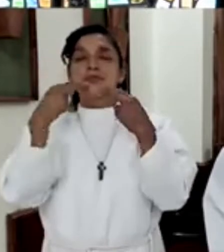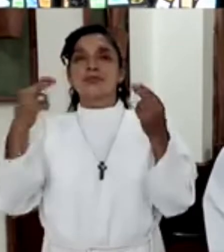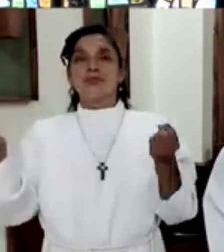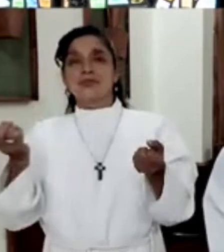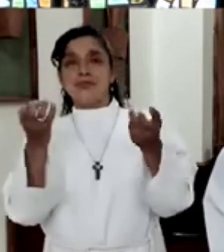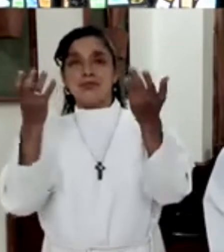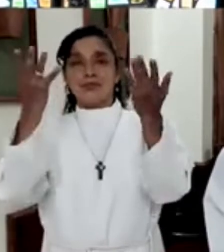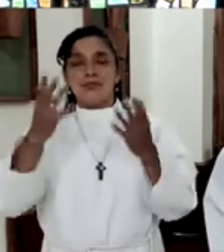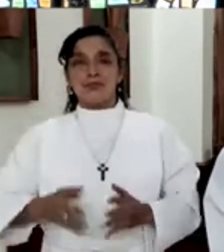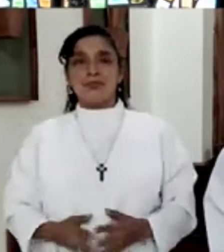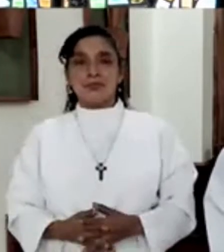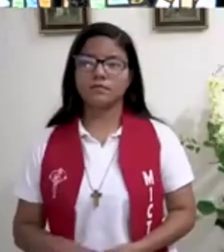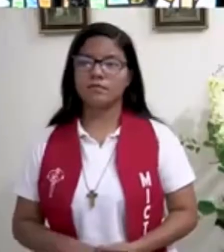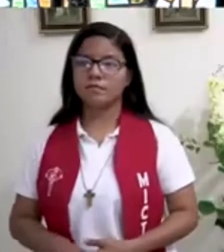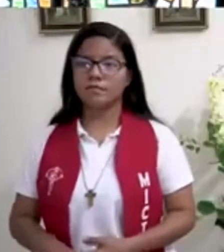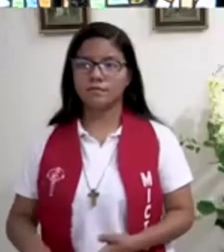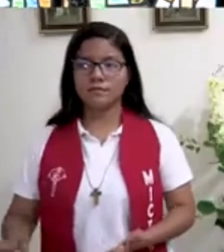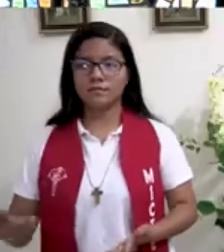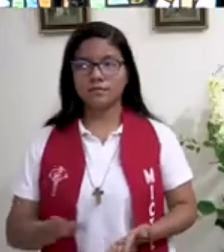gloria.